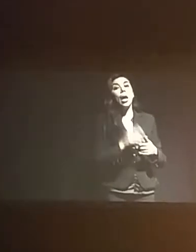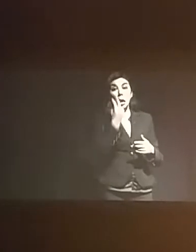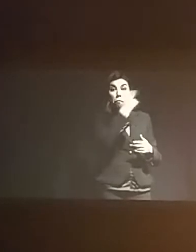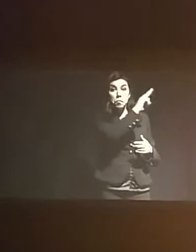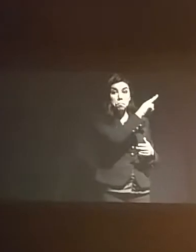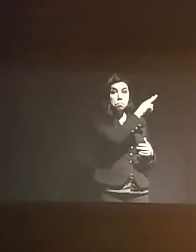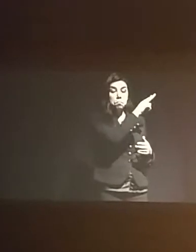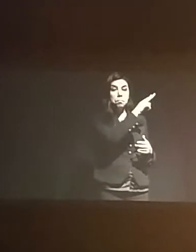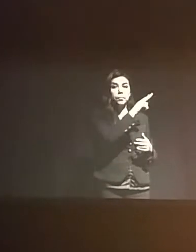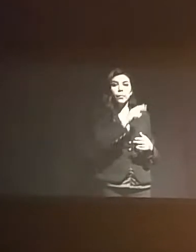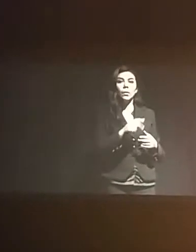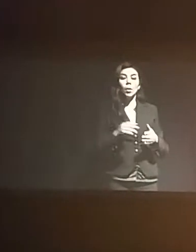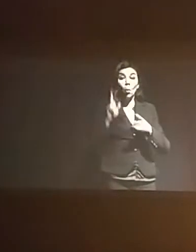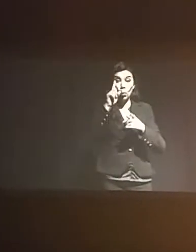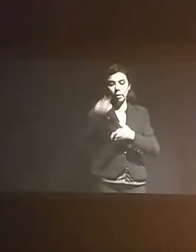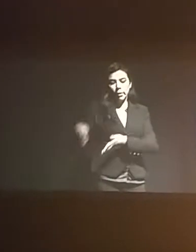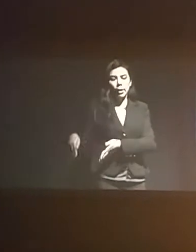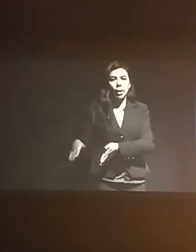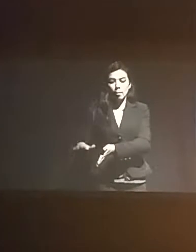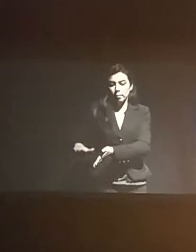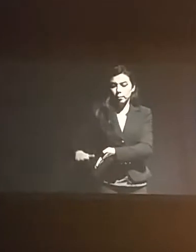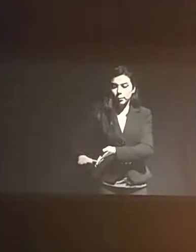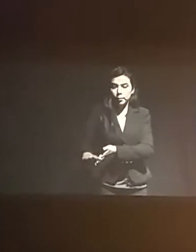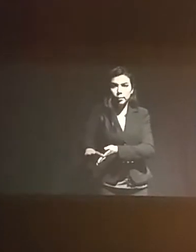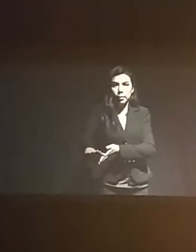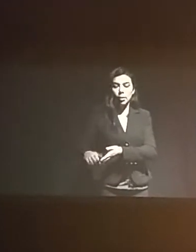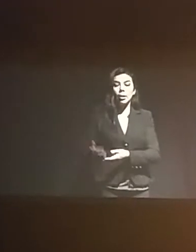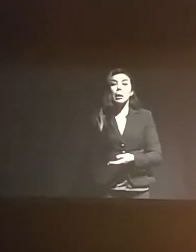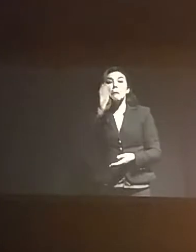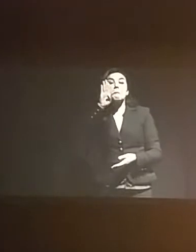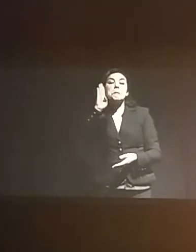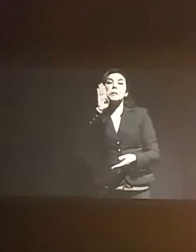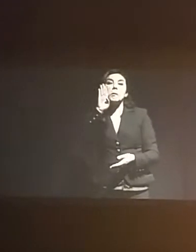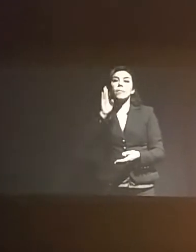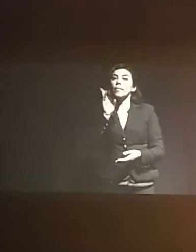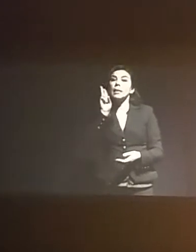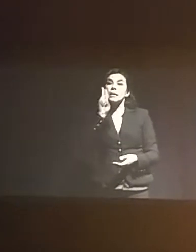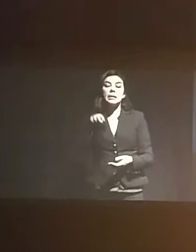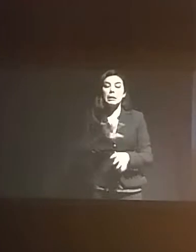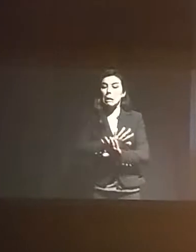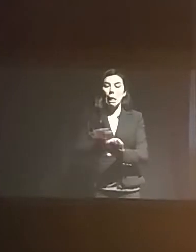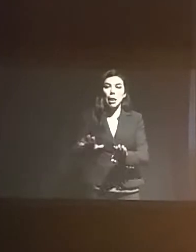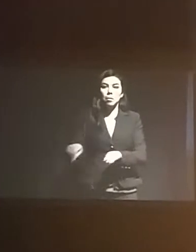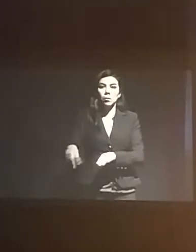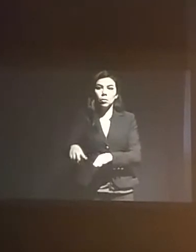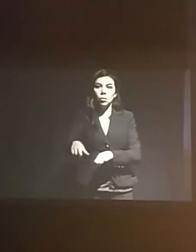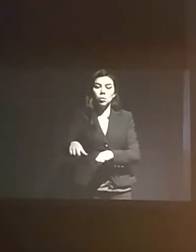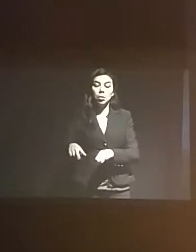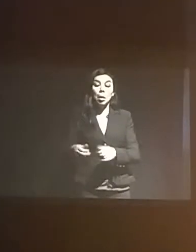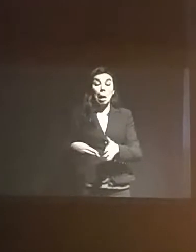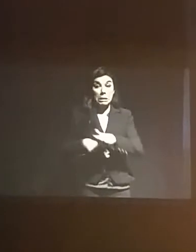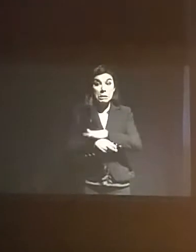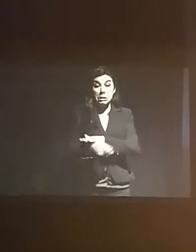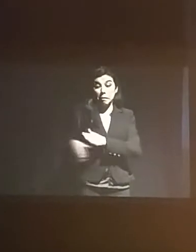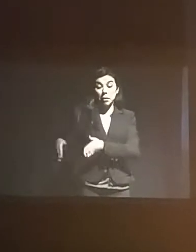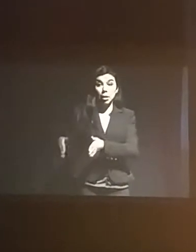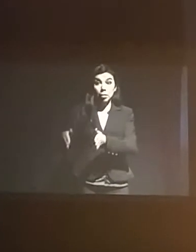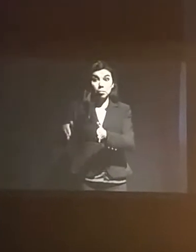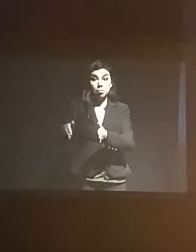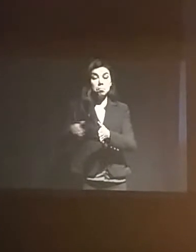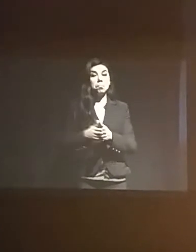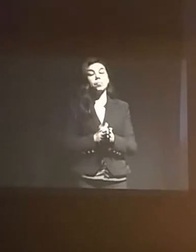tenemos una vereda limpia, sin elementos que la perturben, una ruta accesible que vamos a ver lo